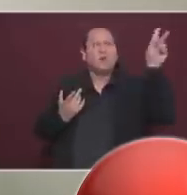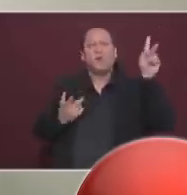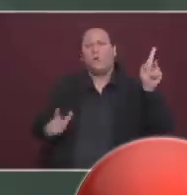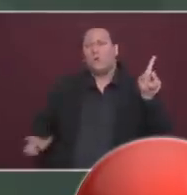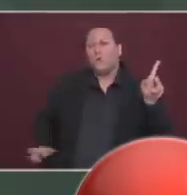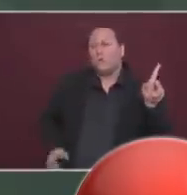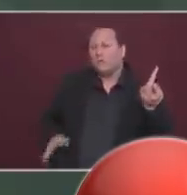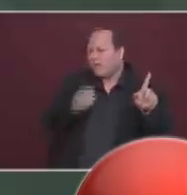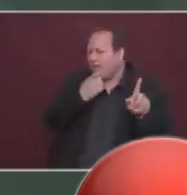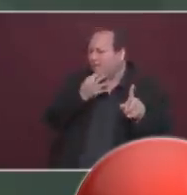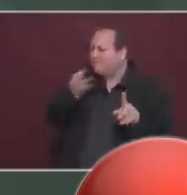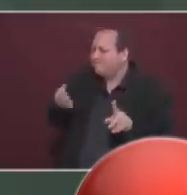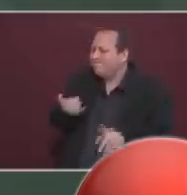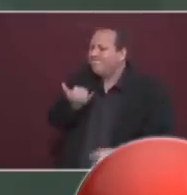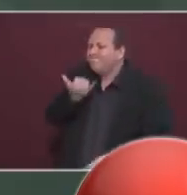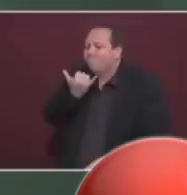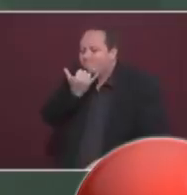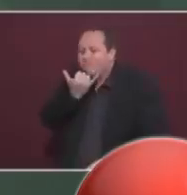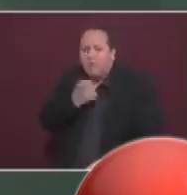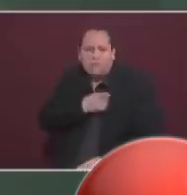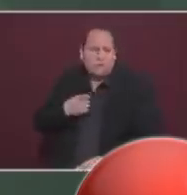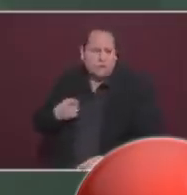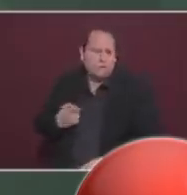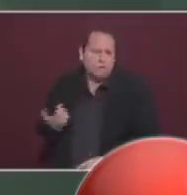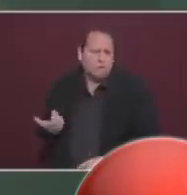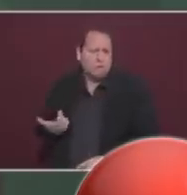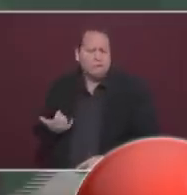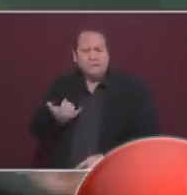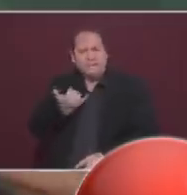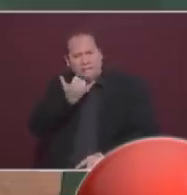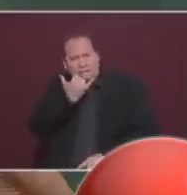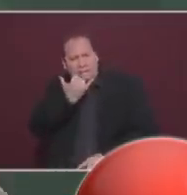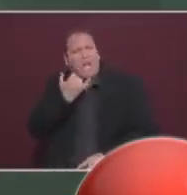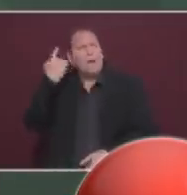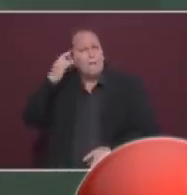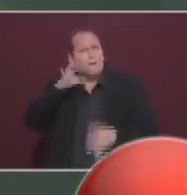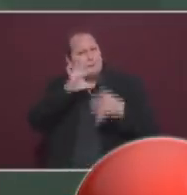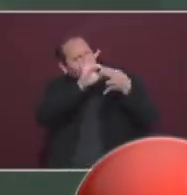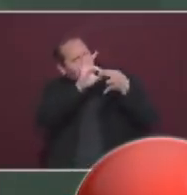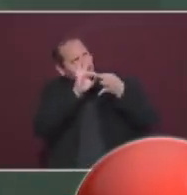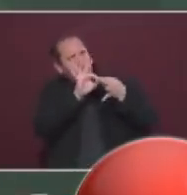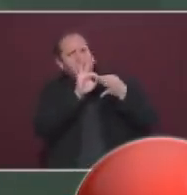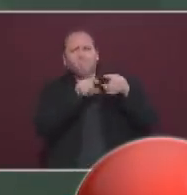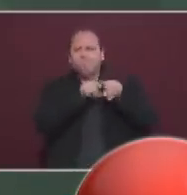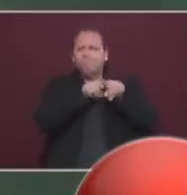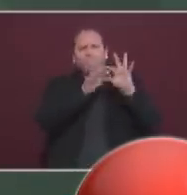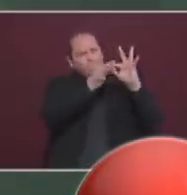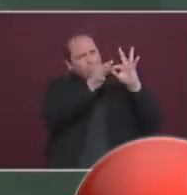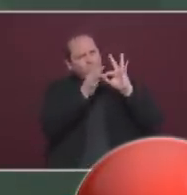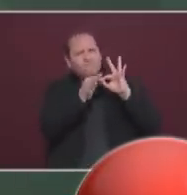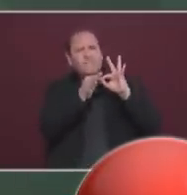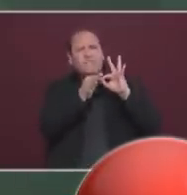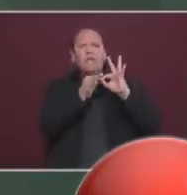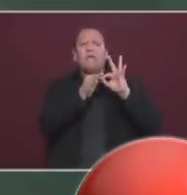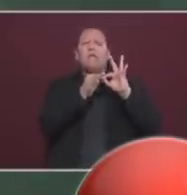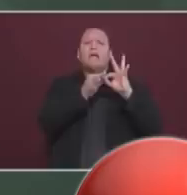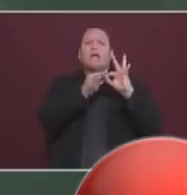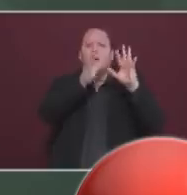pedir perdón para hermanarnos y reconciliarnos.